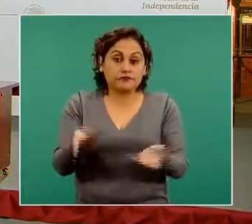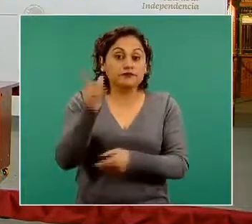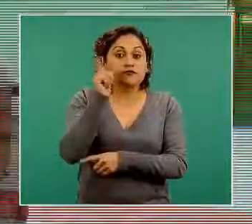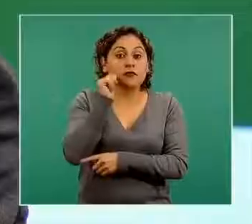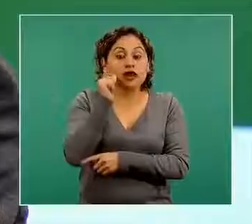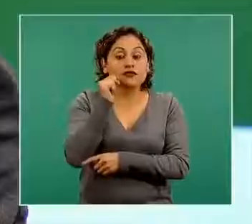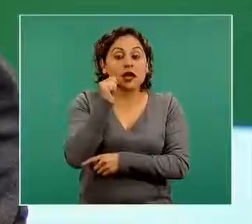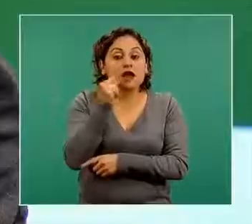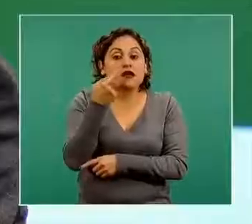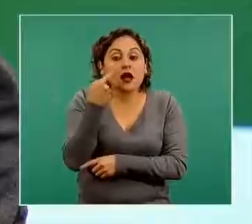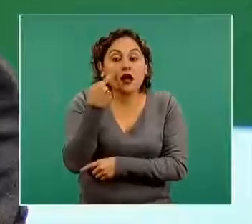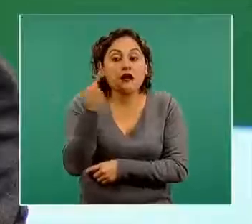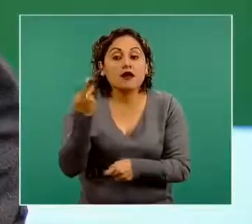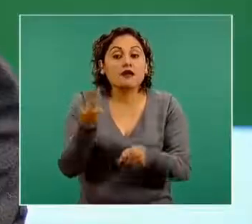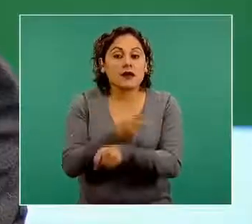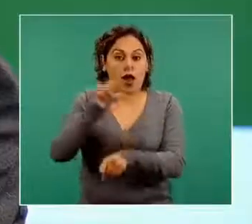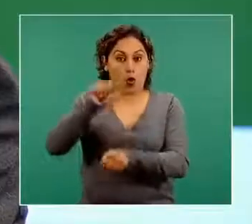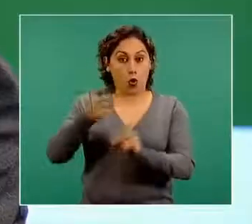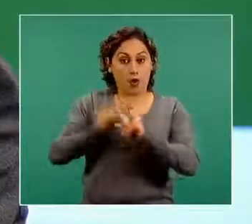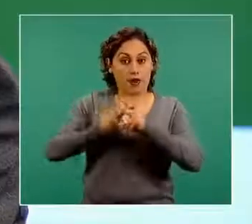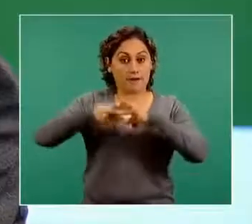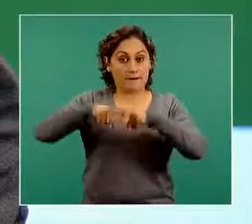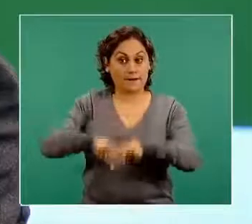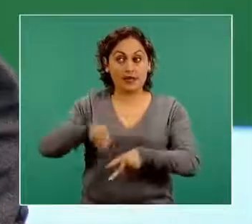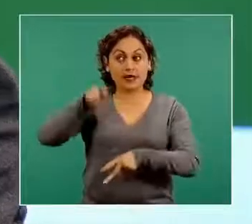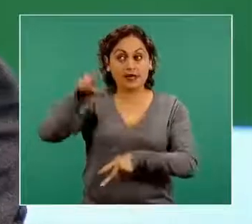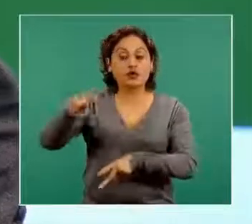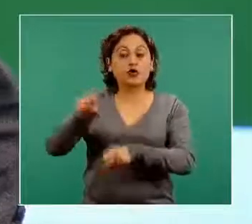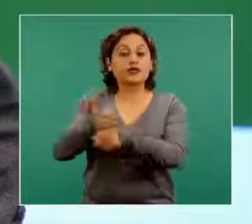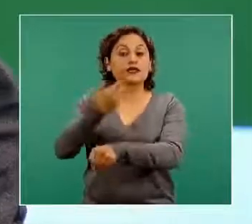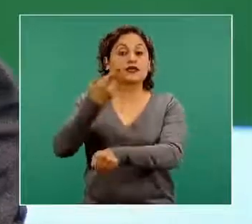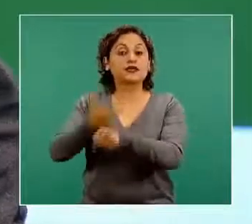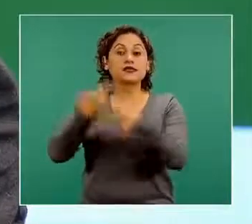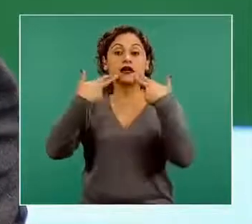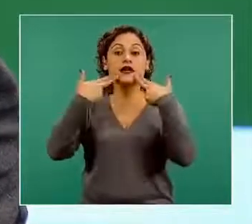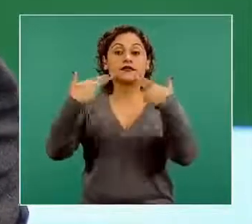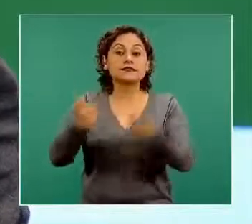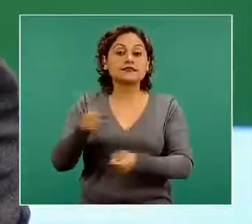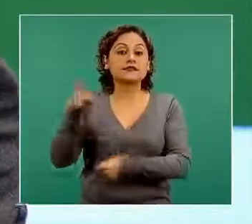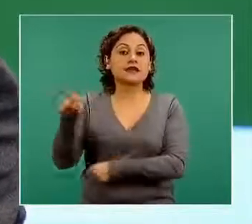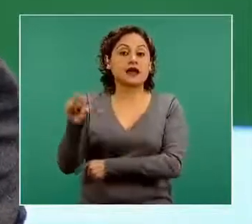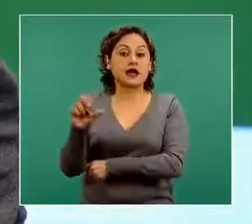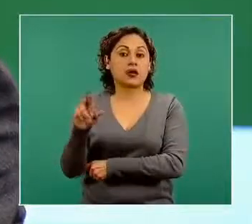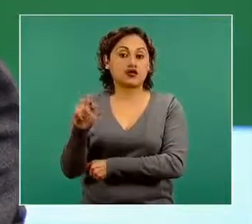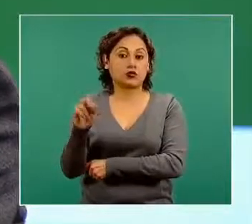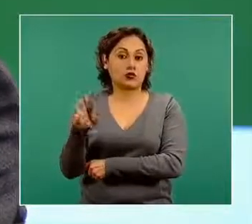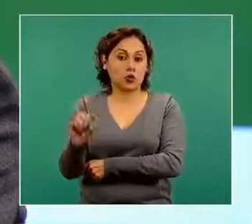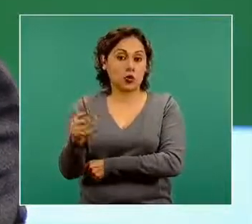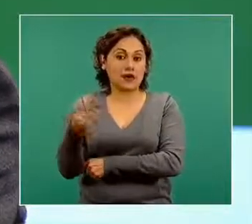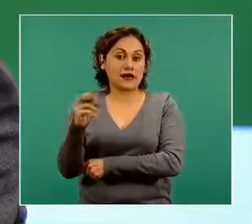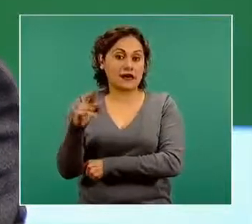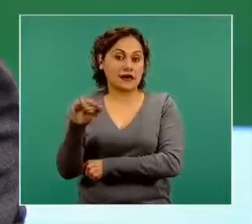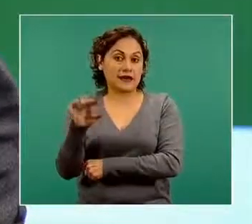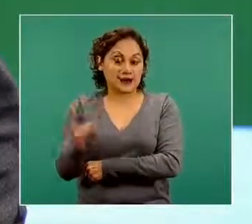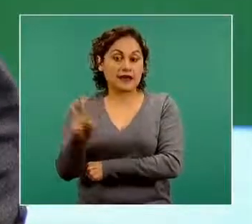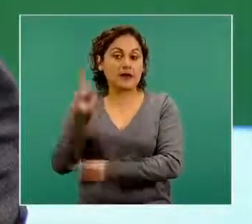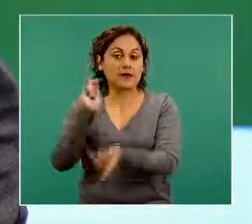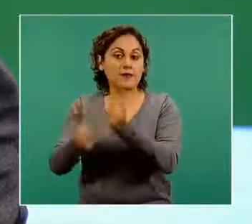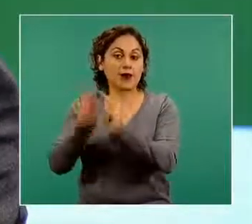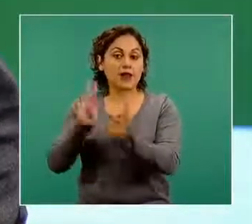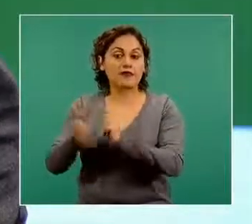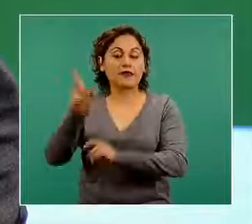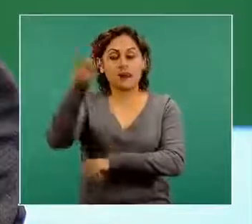las negociaciones que hoy emprendió el secretario de Hacienda, Arturo Herrera, con el gerente general,